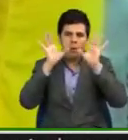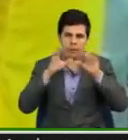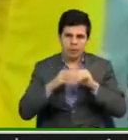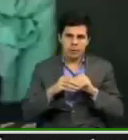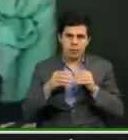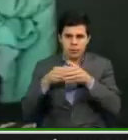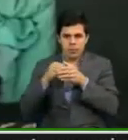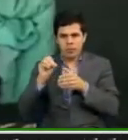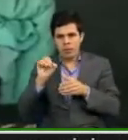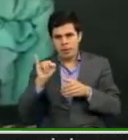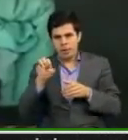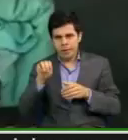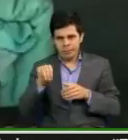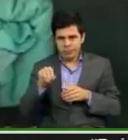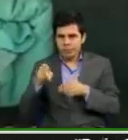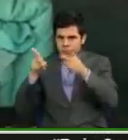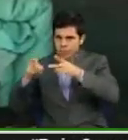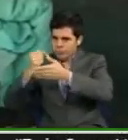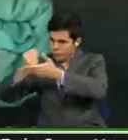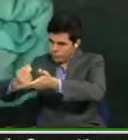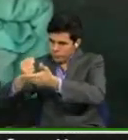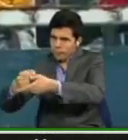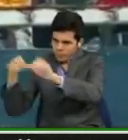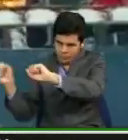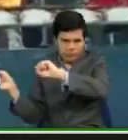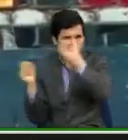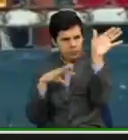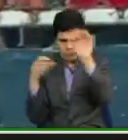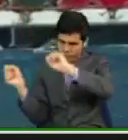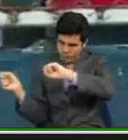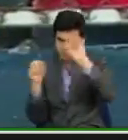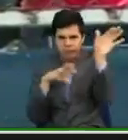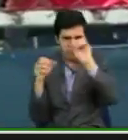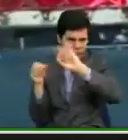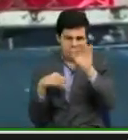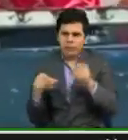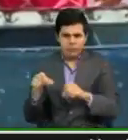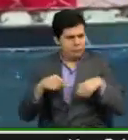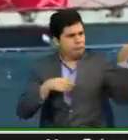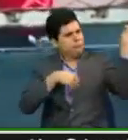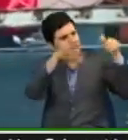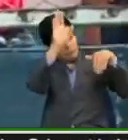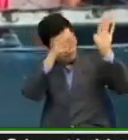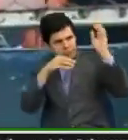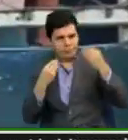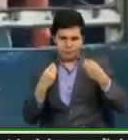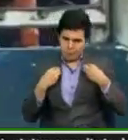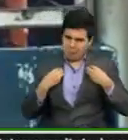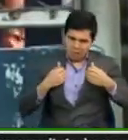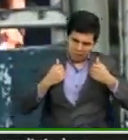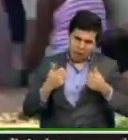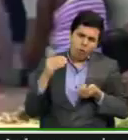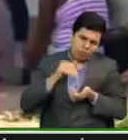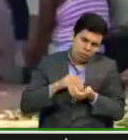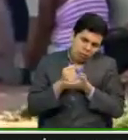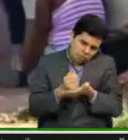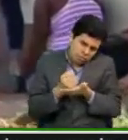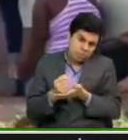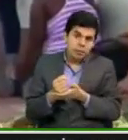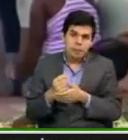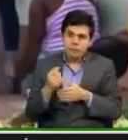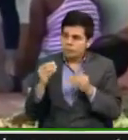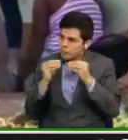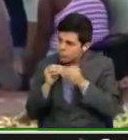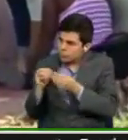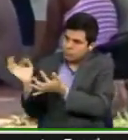de 272 personas deportadas para que regresen a sus tierras a continuar con sus vidas. Sin embargo, el número de personas aumenta día a